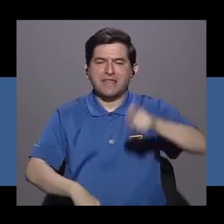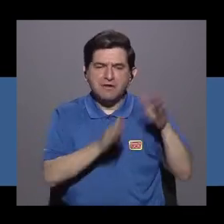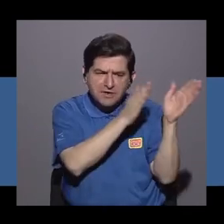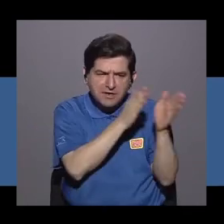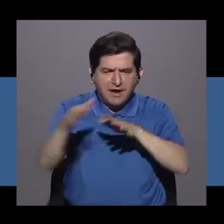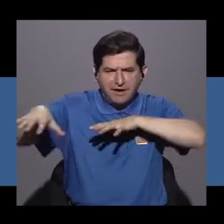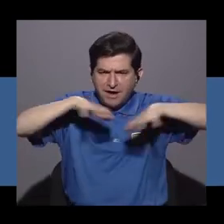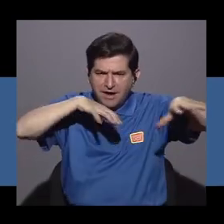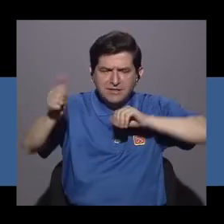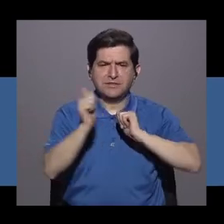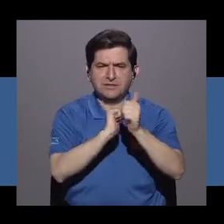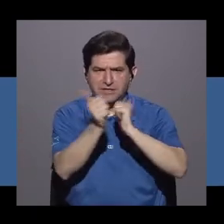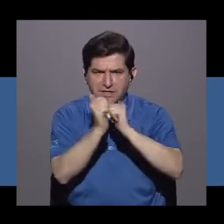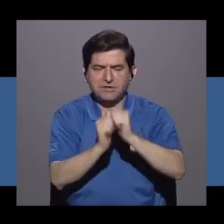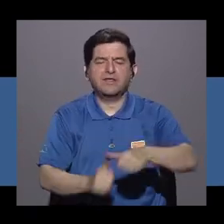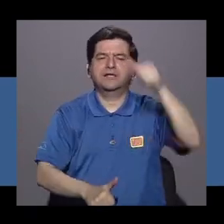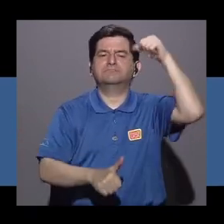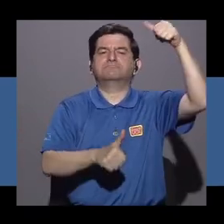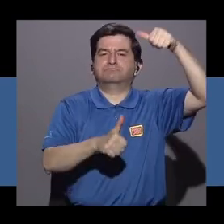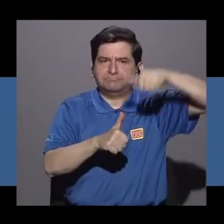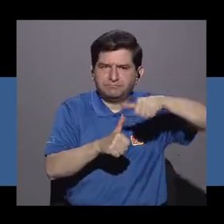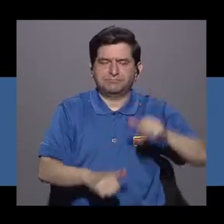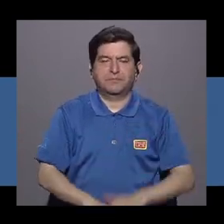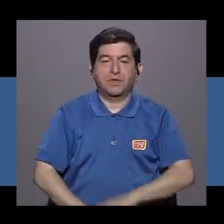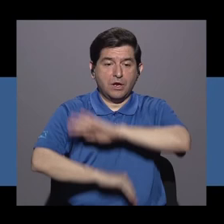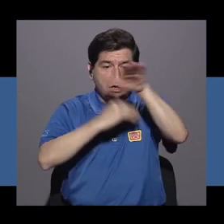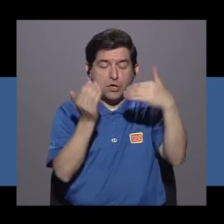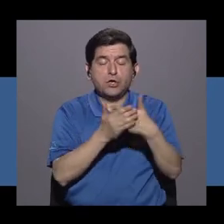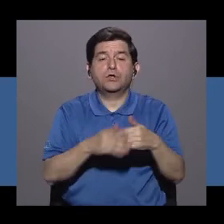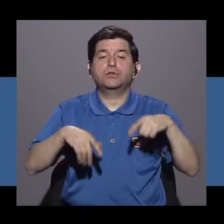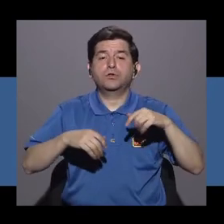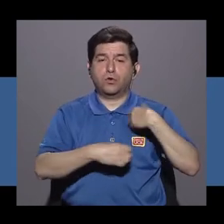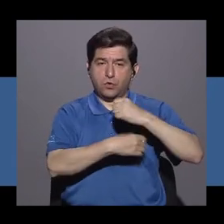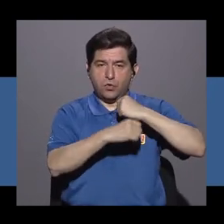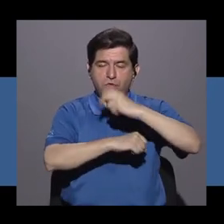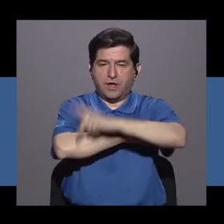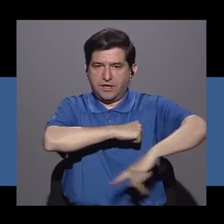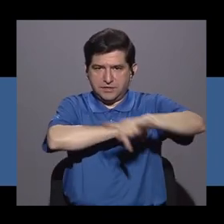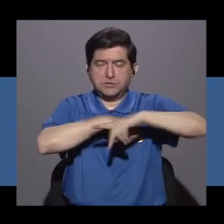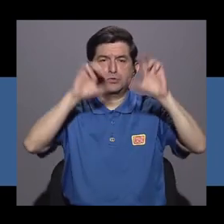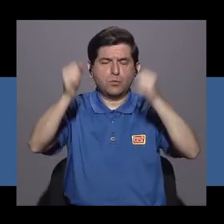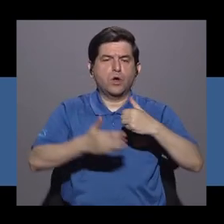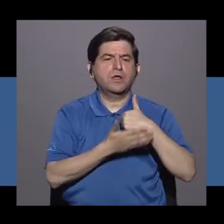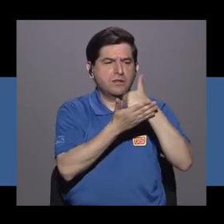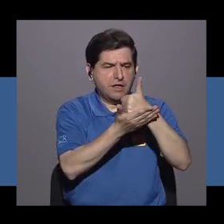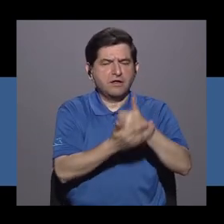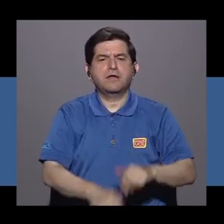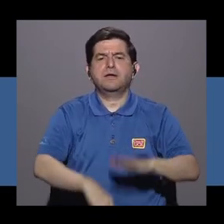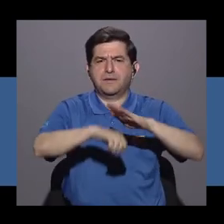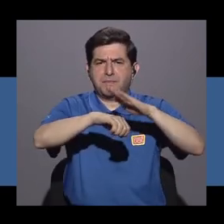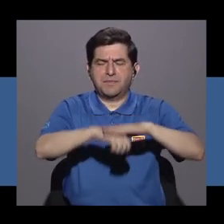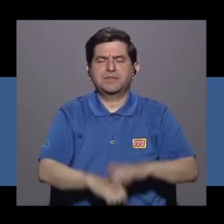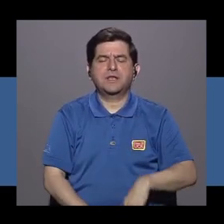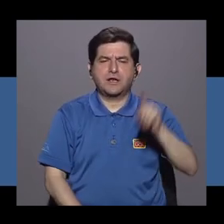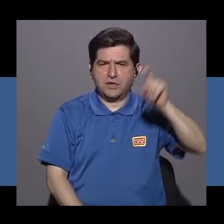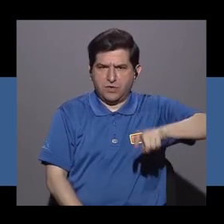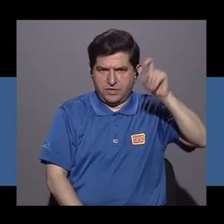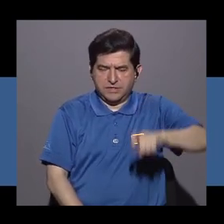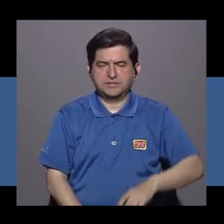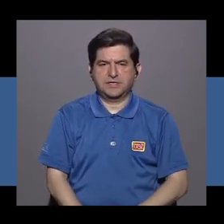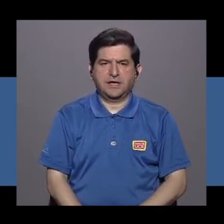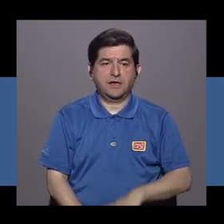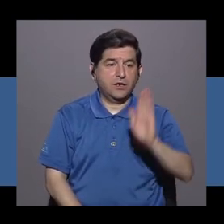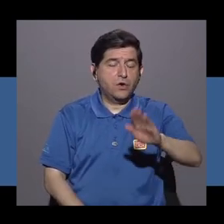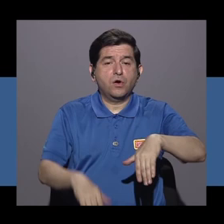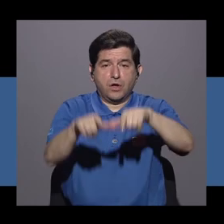enseñanza deberán organizar eventos deportivos conmemorativos. Y todas las municipalidades del país podrán cooperar y facilitar los medios